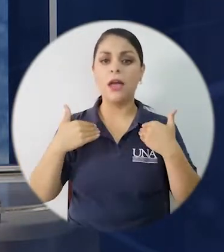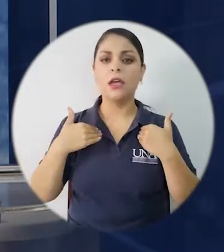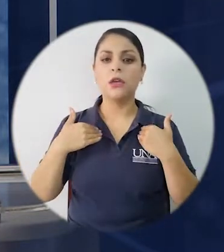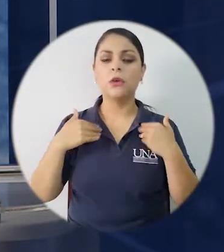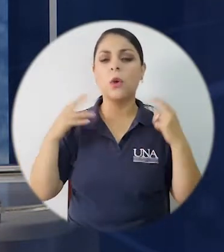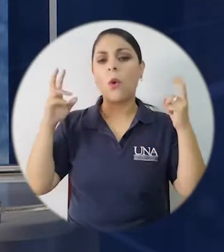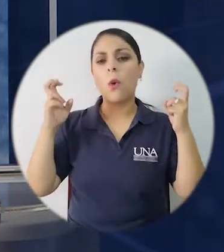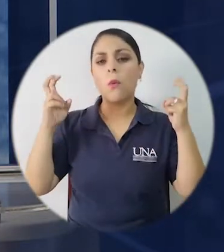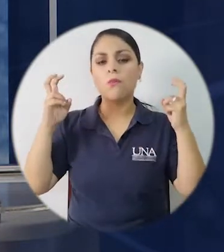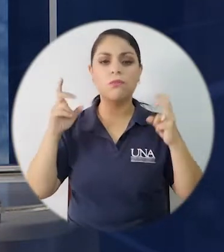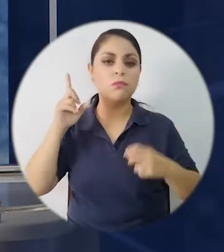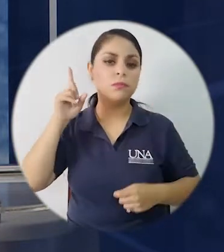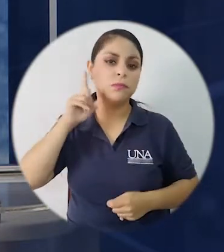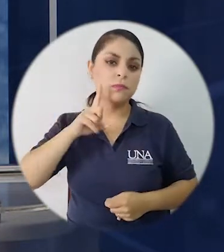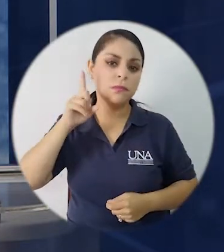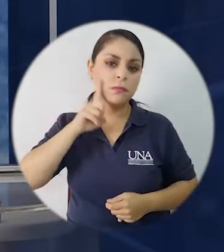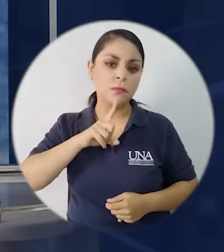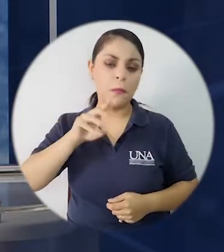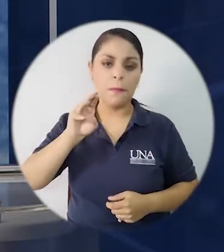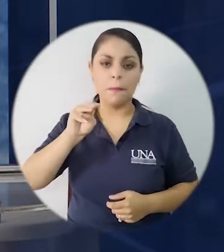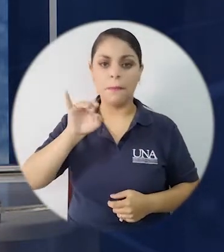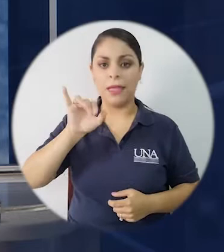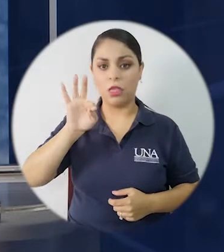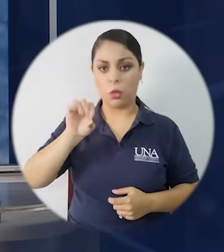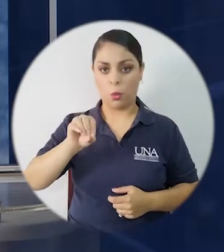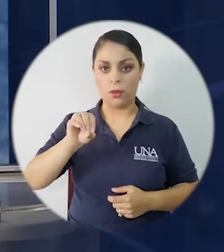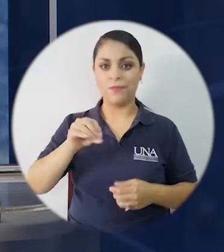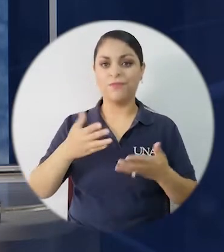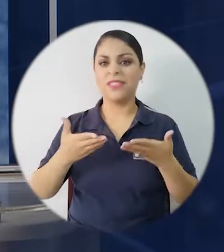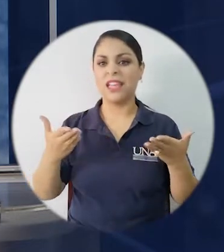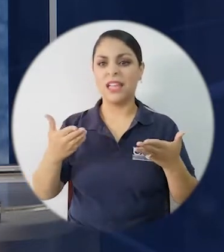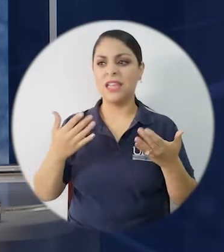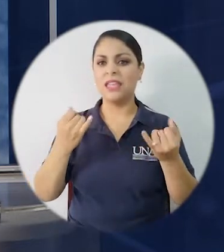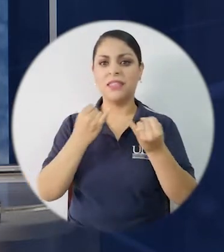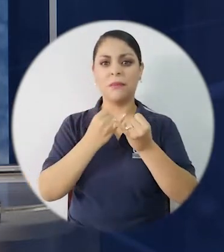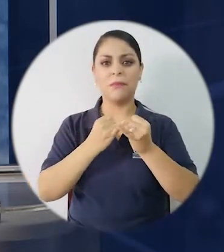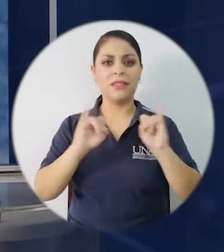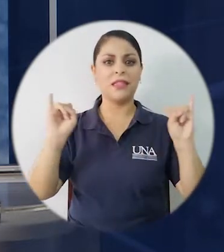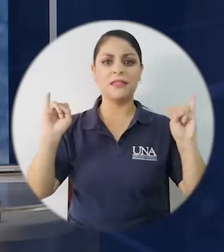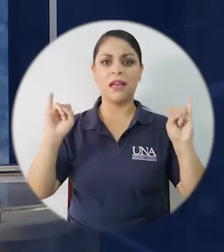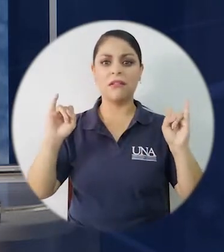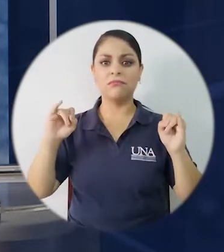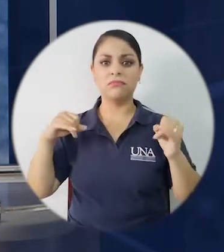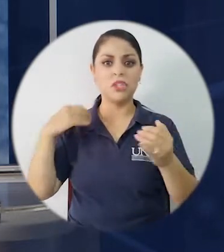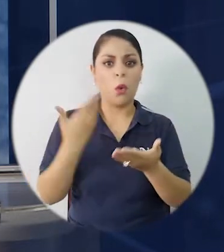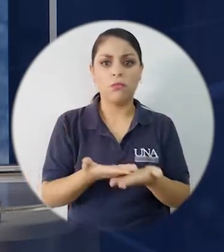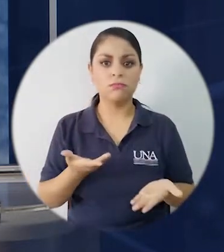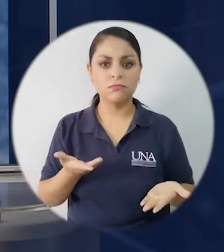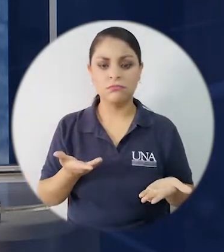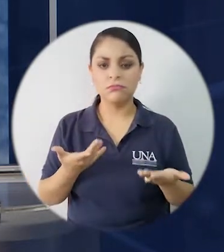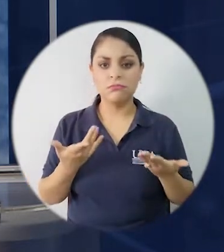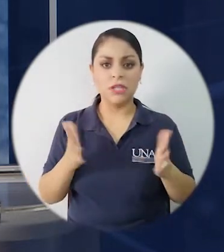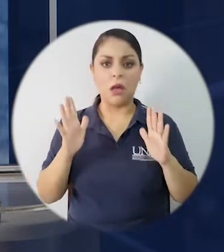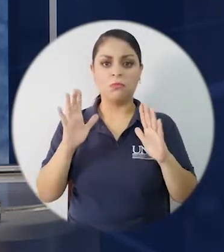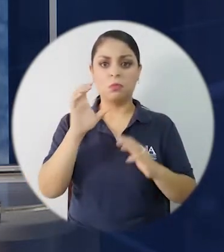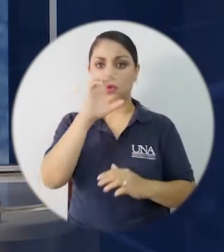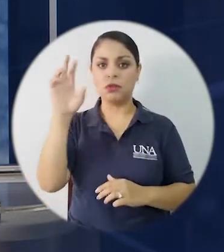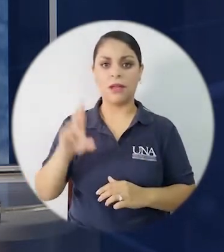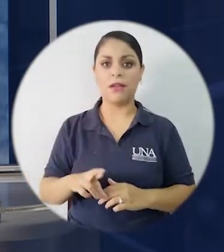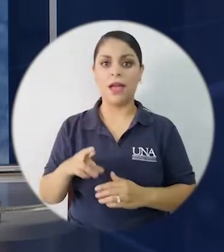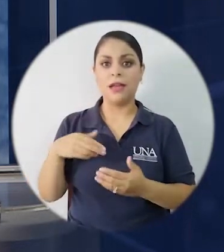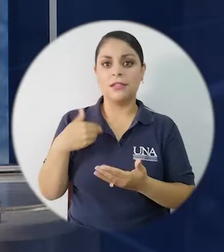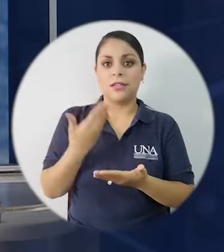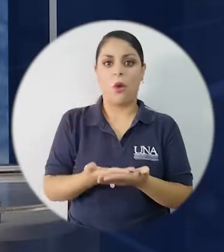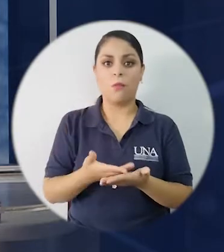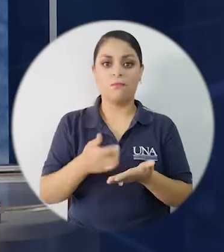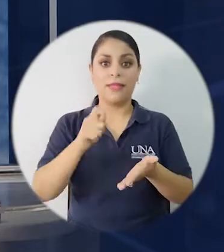mito de que la independencia nos llegó como ahí, como que, ¿verdad?, fue un proceso que se dio en otras latitudes y que a Costa Rica